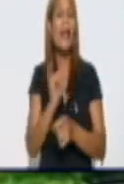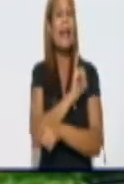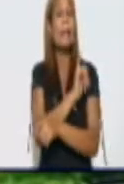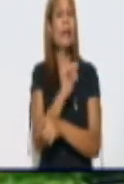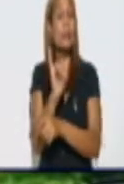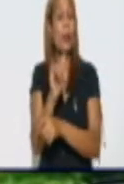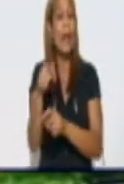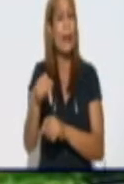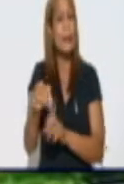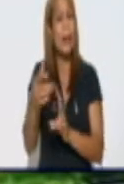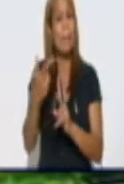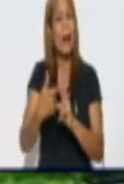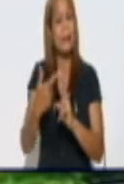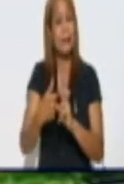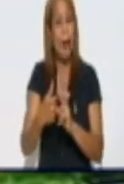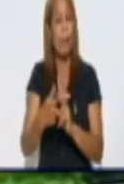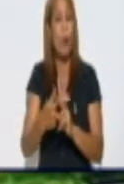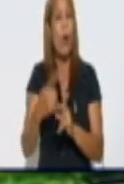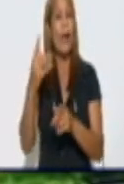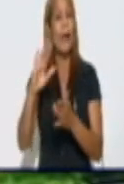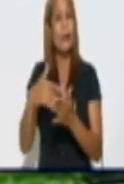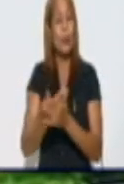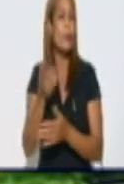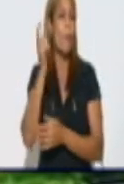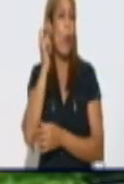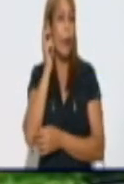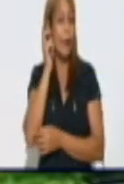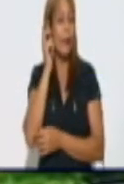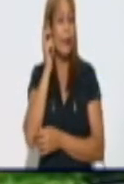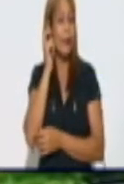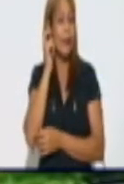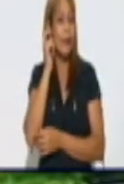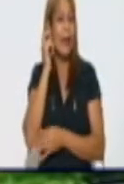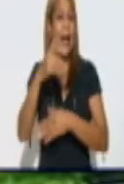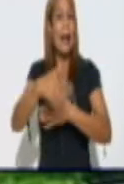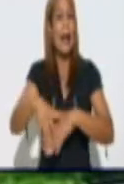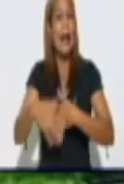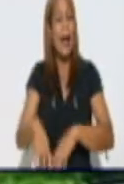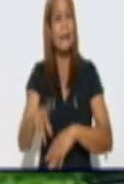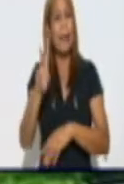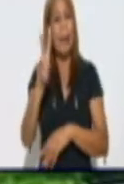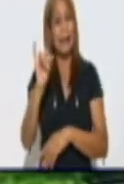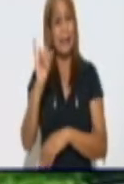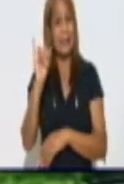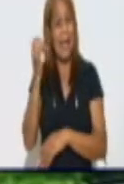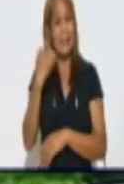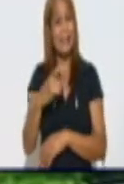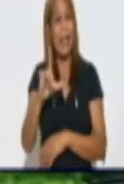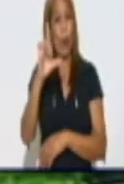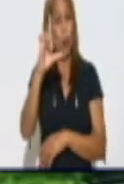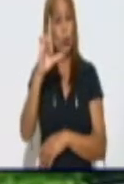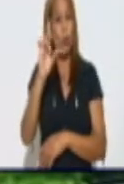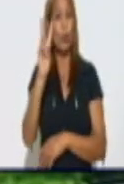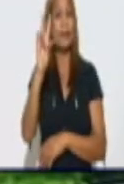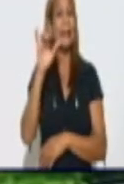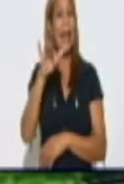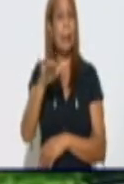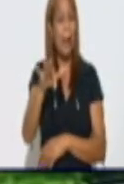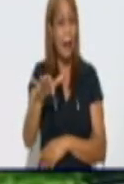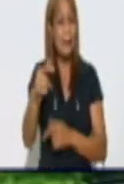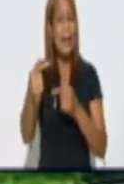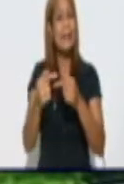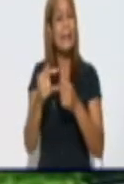A propósito, Virgen Puig, de la calle 20, o sea, está diciendo que en la calle 26 de Julio del Valle, cerca de